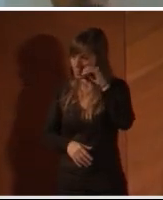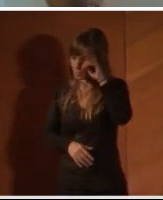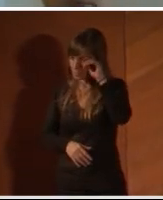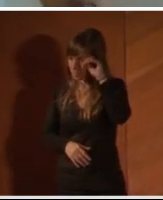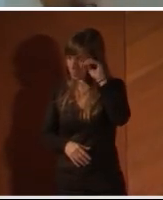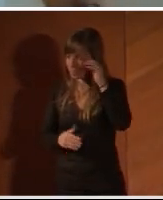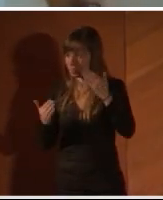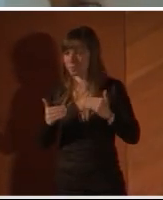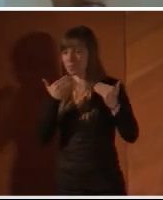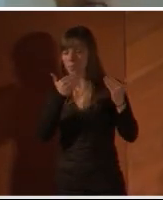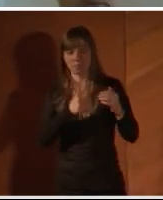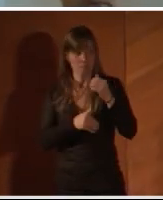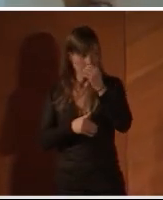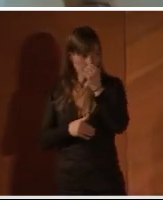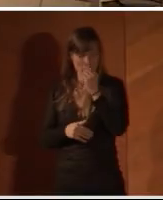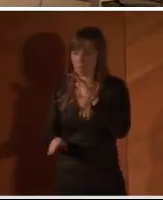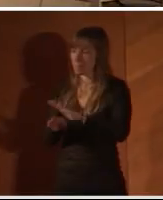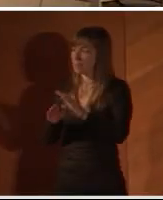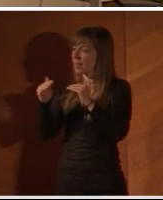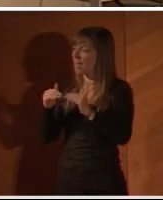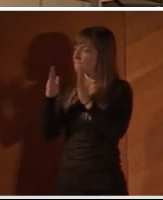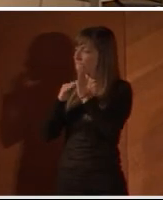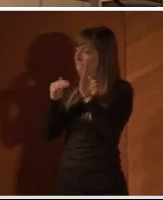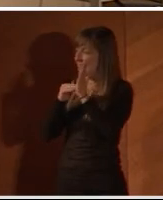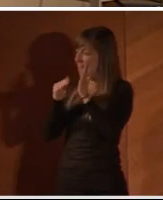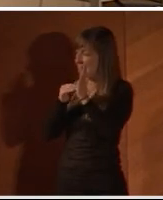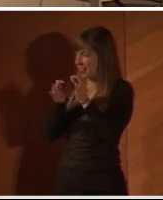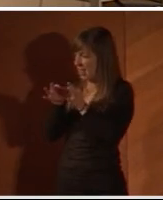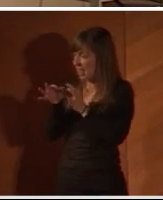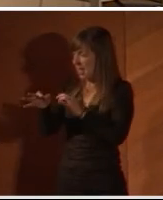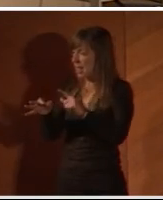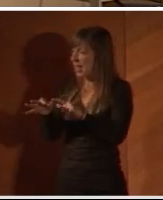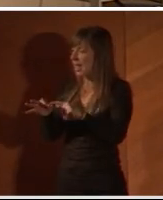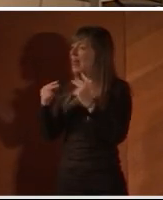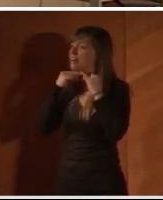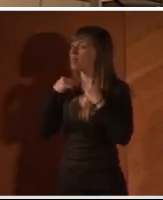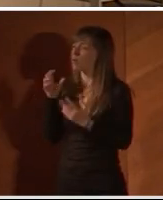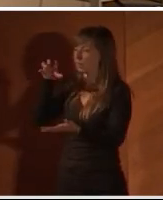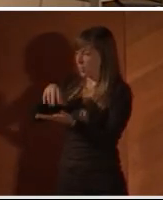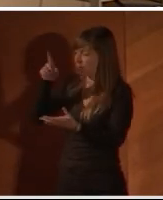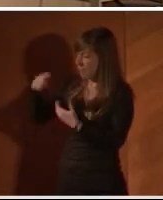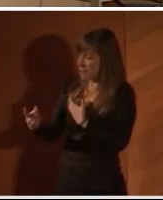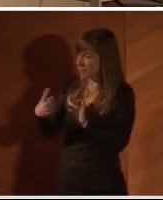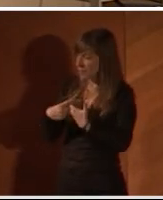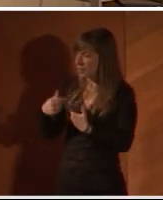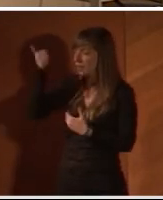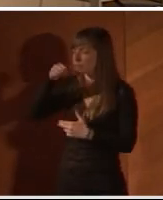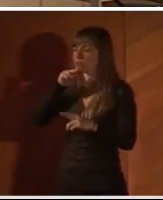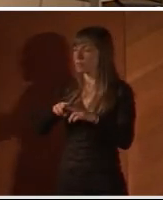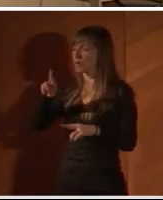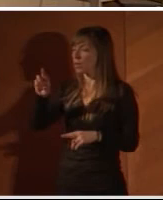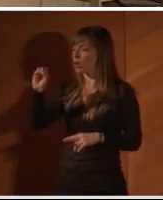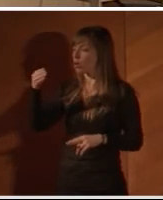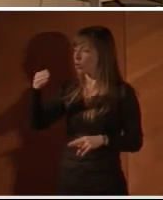gracias. Seguimos en Valencia. La Diputació de València también se ha unido. Interviene Roberto